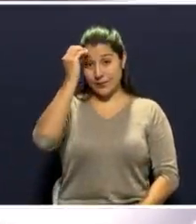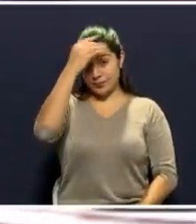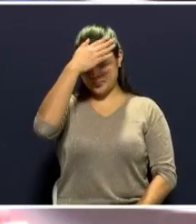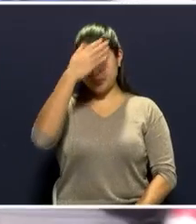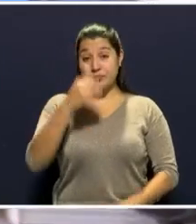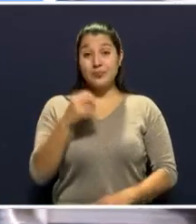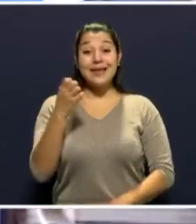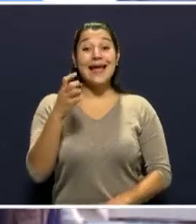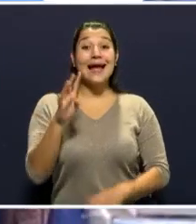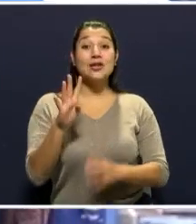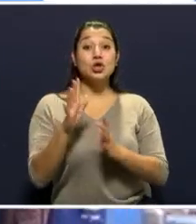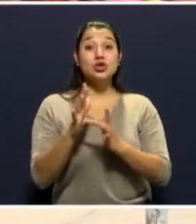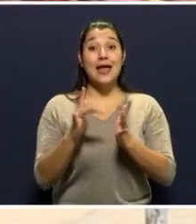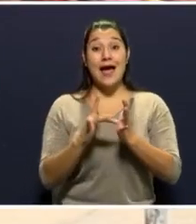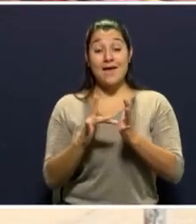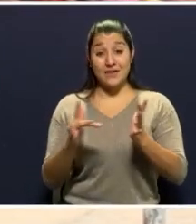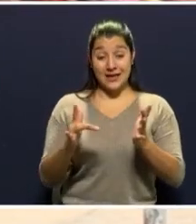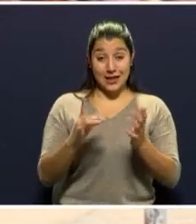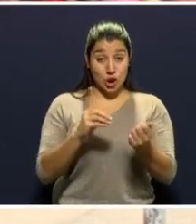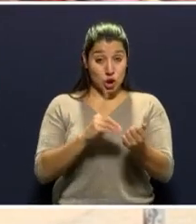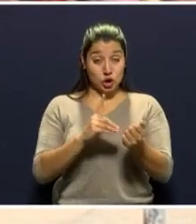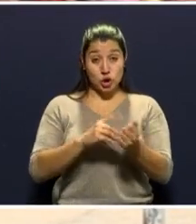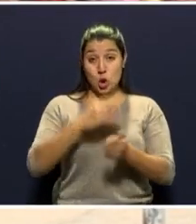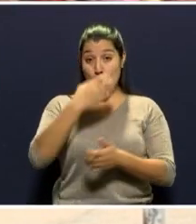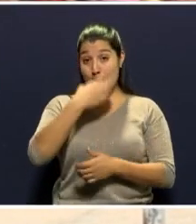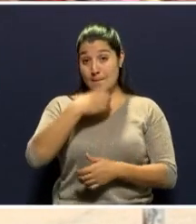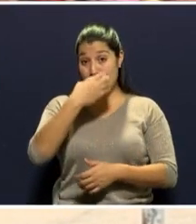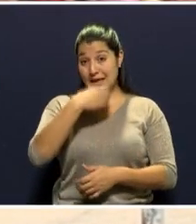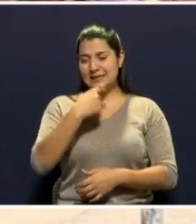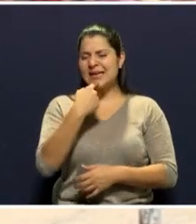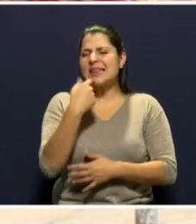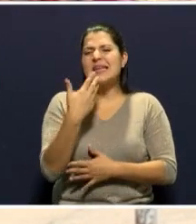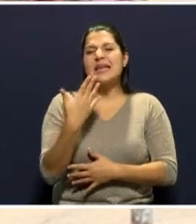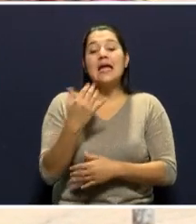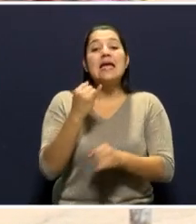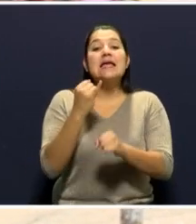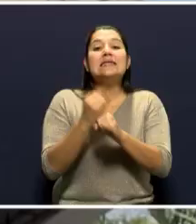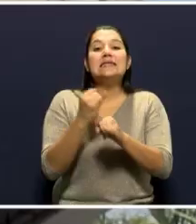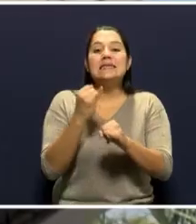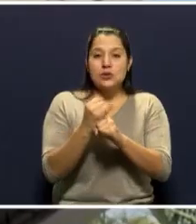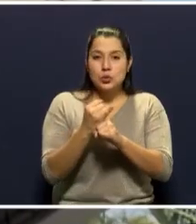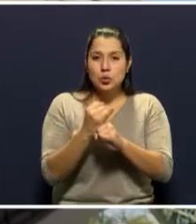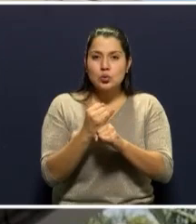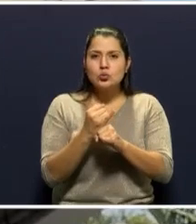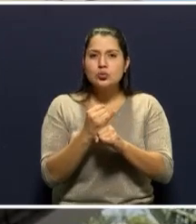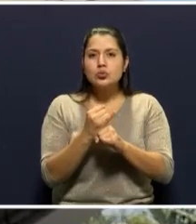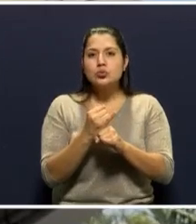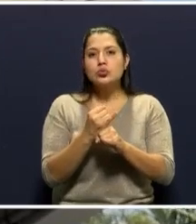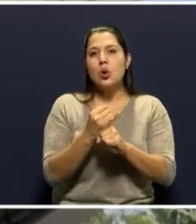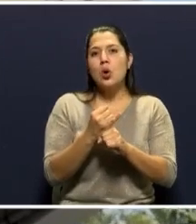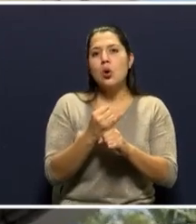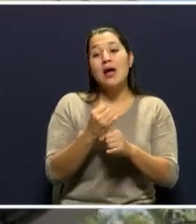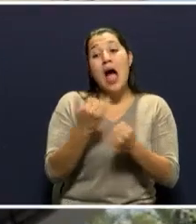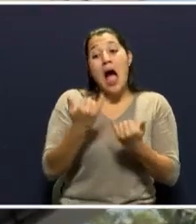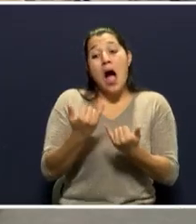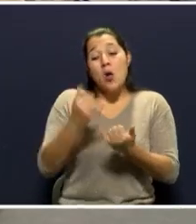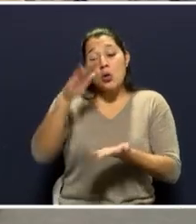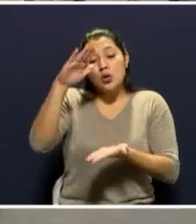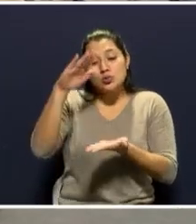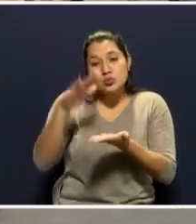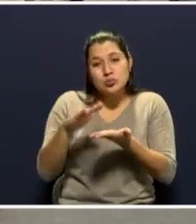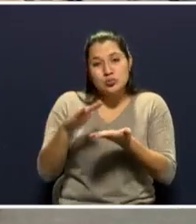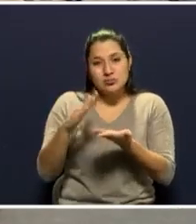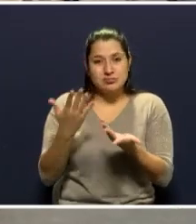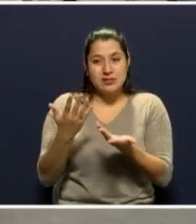abril, Román Macaya dijo que la institución prevé una merma en sus ingresos de alrededor de 500.000 millones